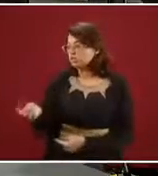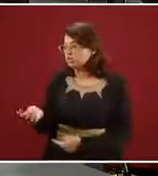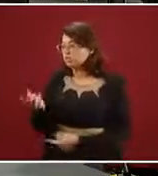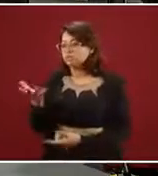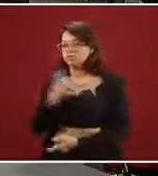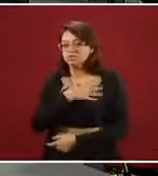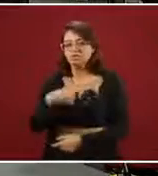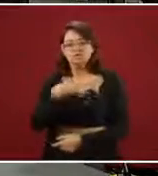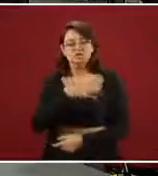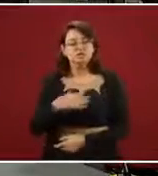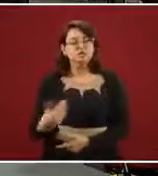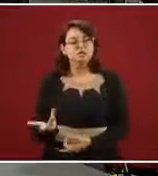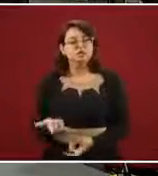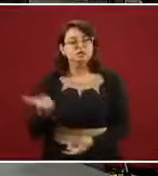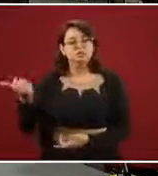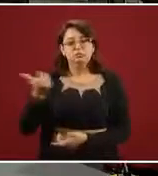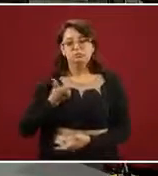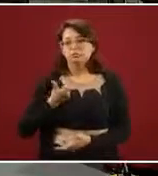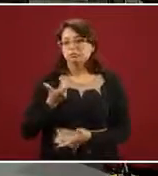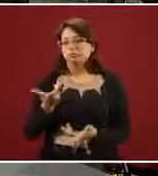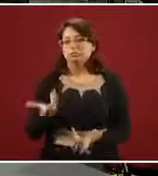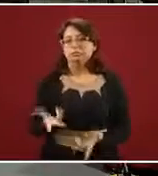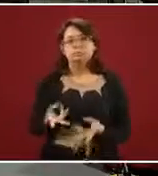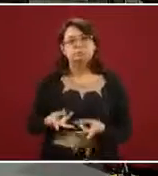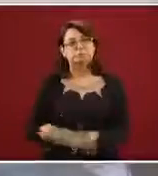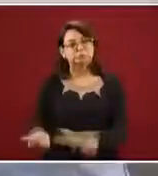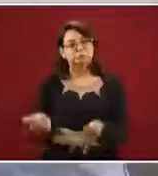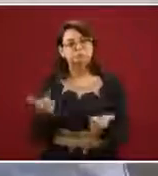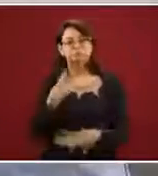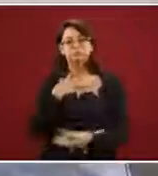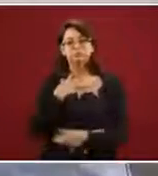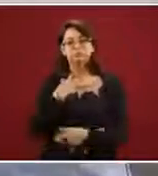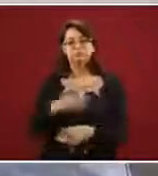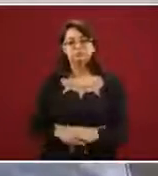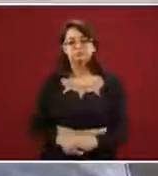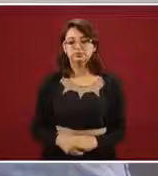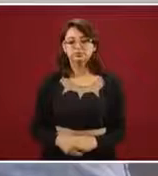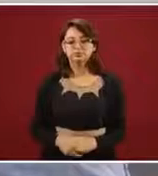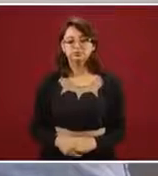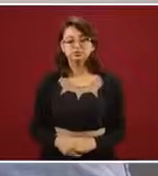mínimo y obviamente ese precio aumenta. Informarle a la gente